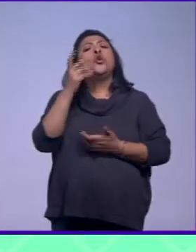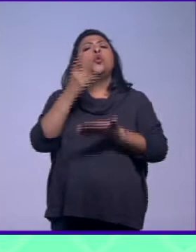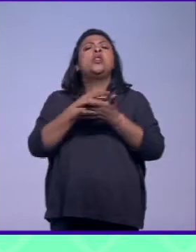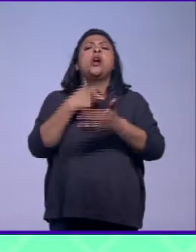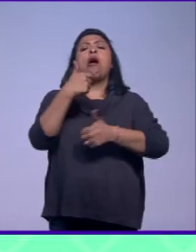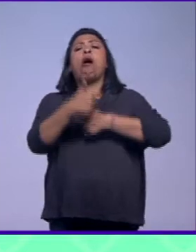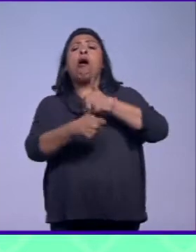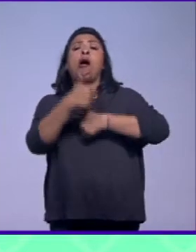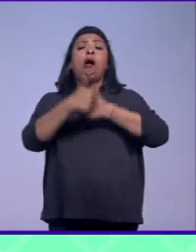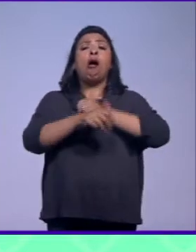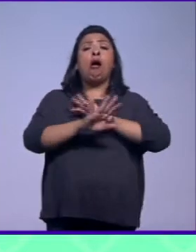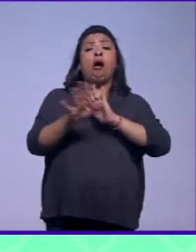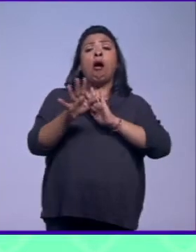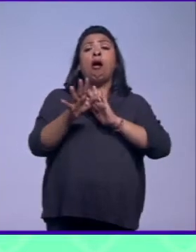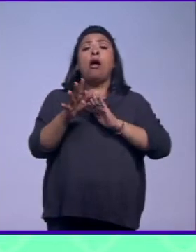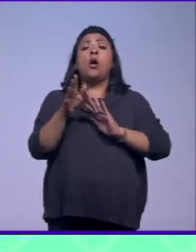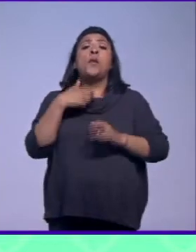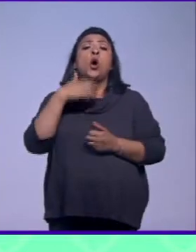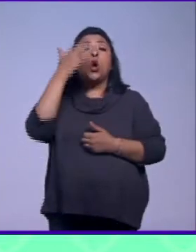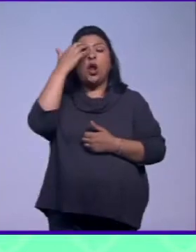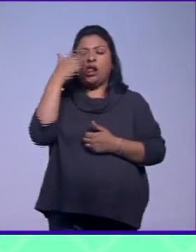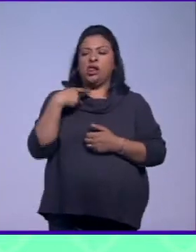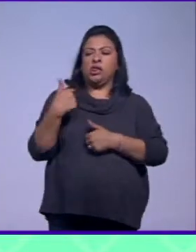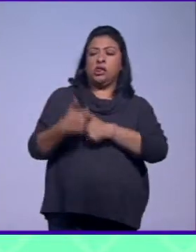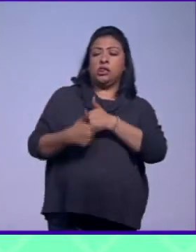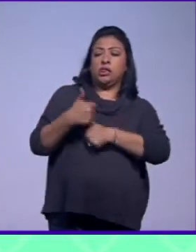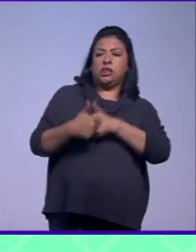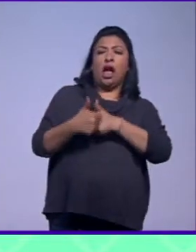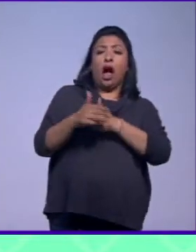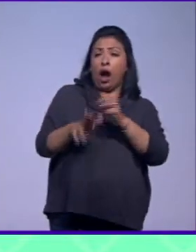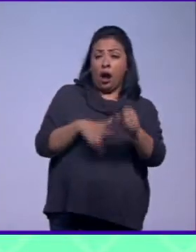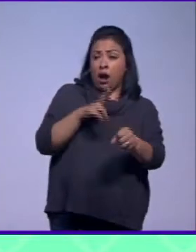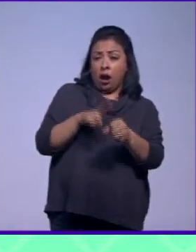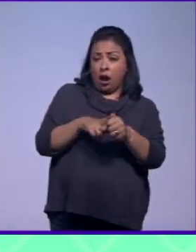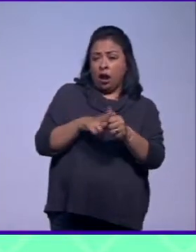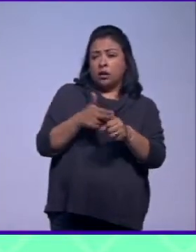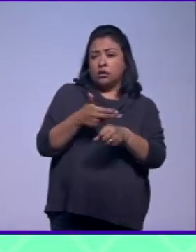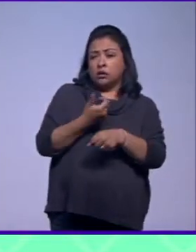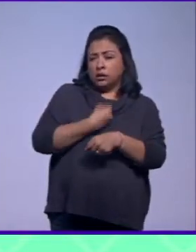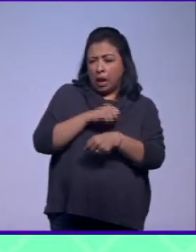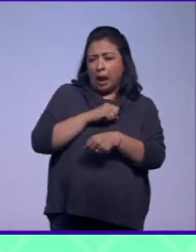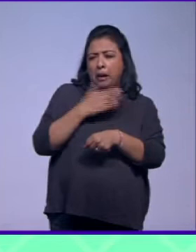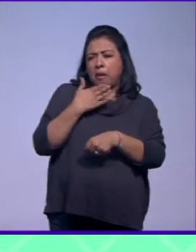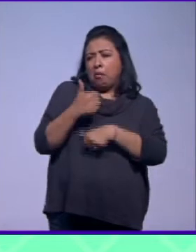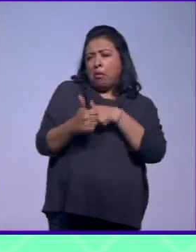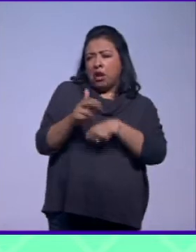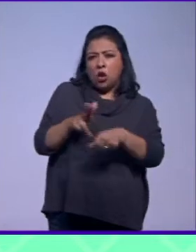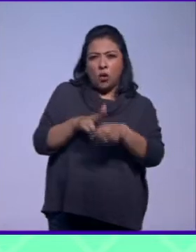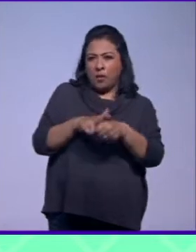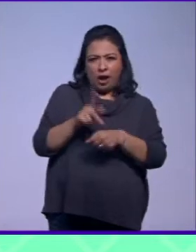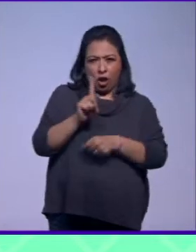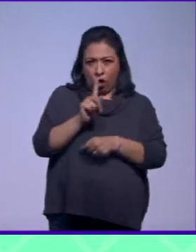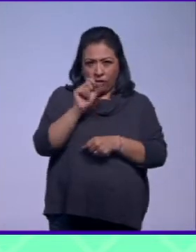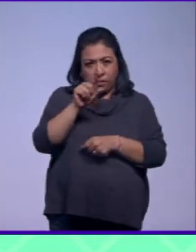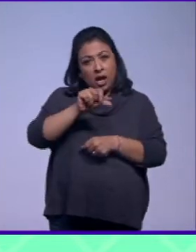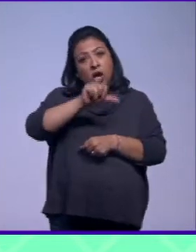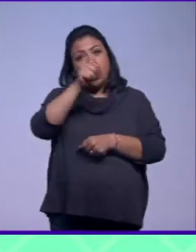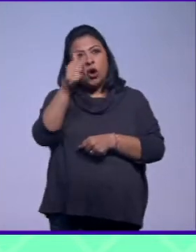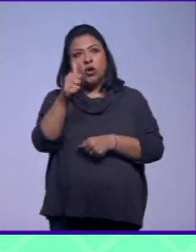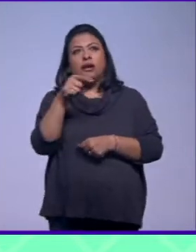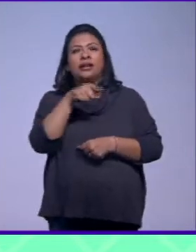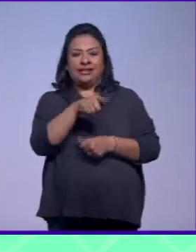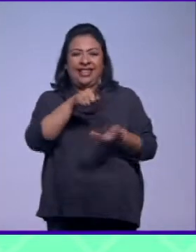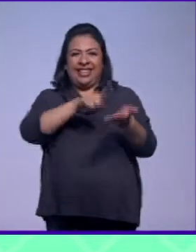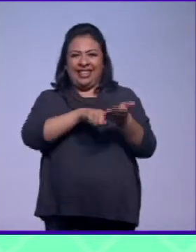no es sólo lo que conocemos como una competencia normal o sana sino también juegan otros factores santiago